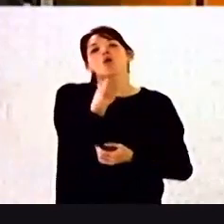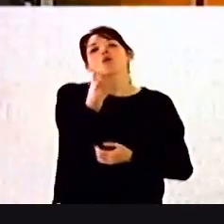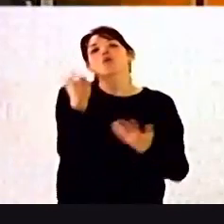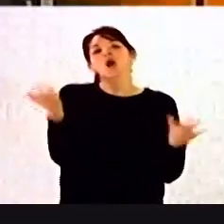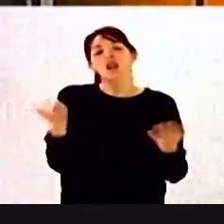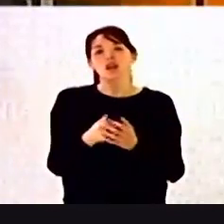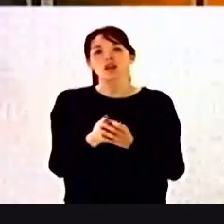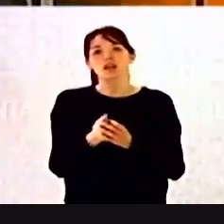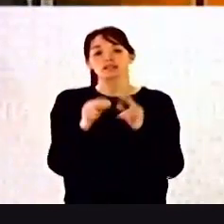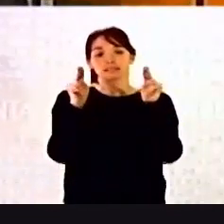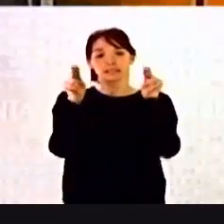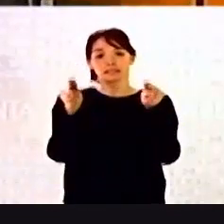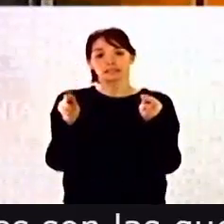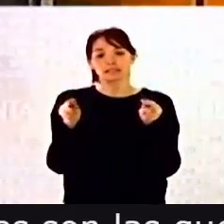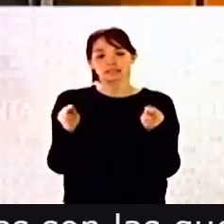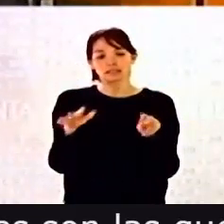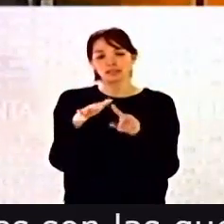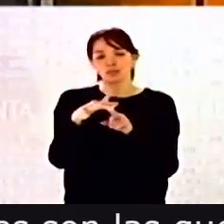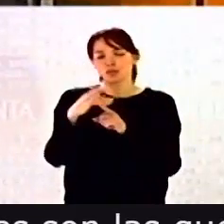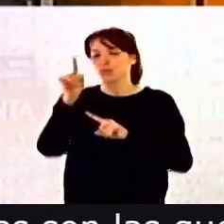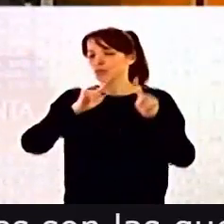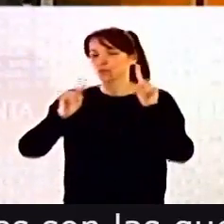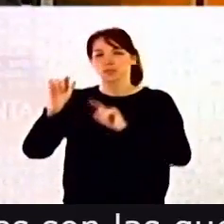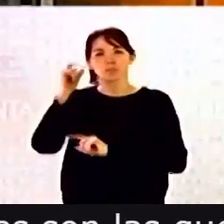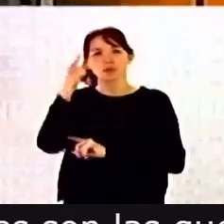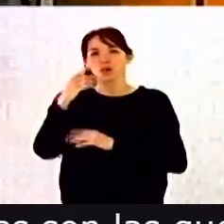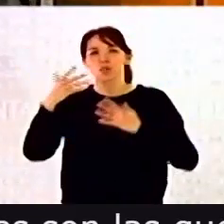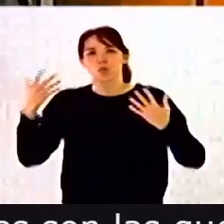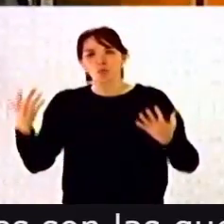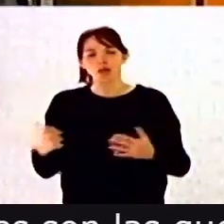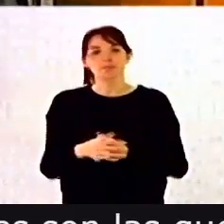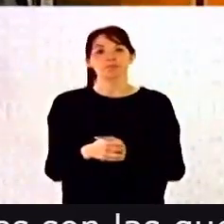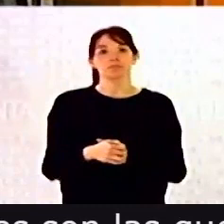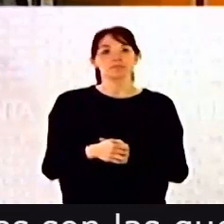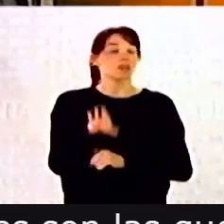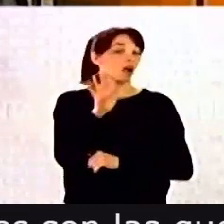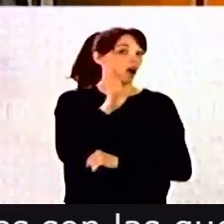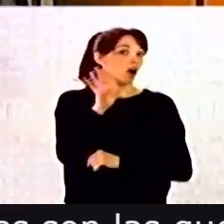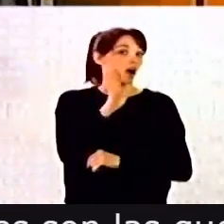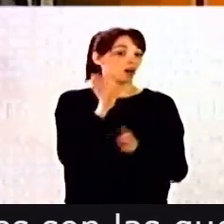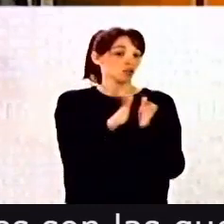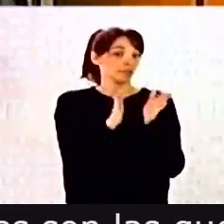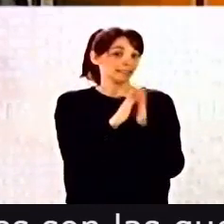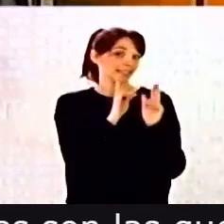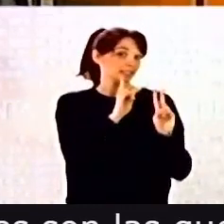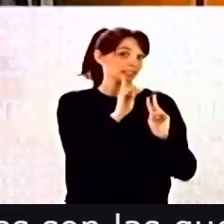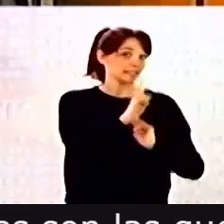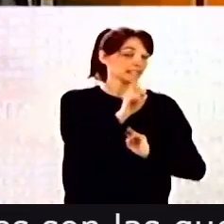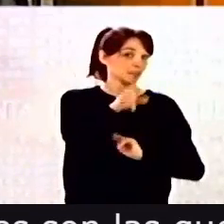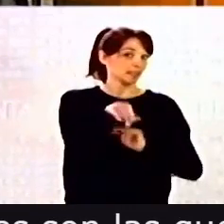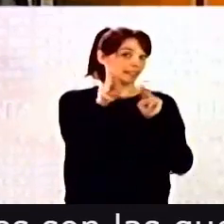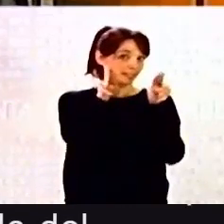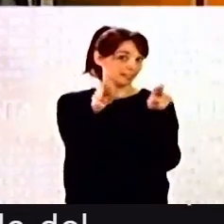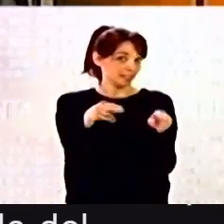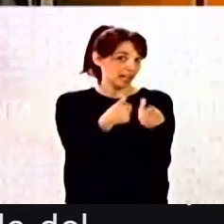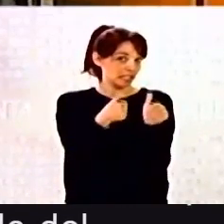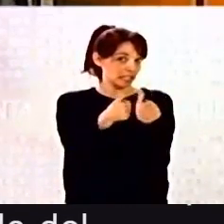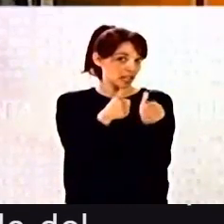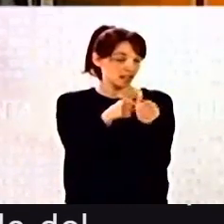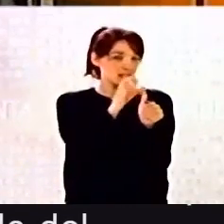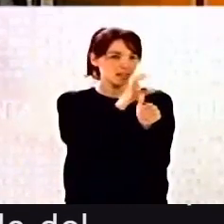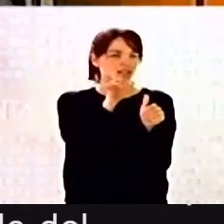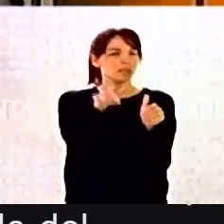de hoy presentan esa situación más preocupante. Al hilo de lo que estaba respondiendo al compañero sobre la residencia asistida, también quería